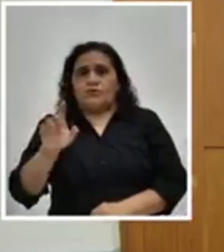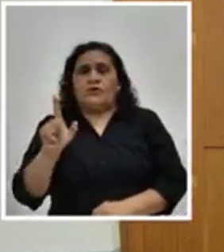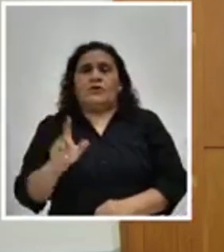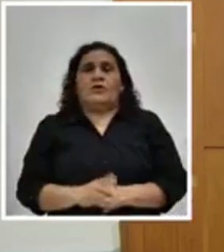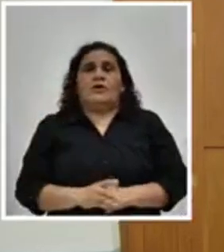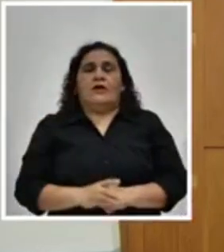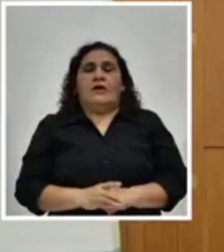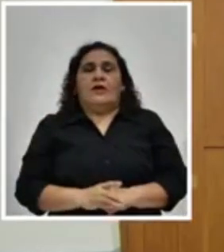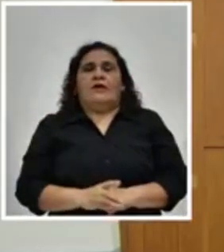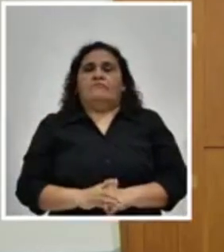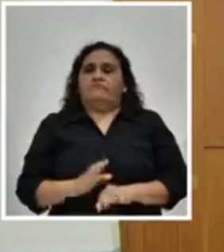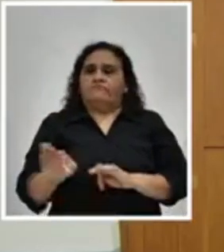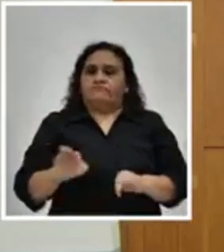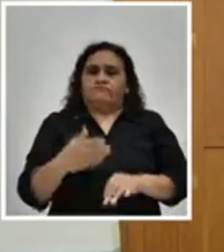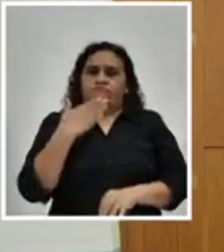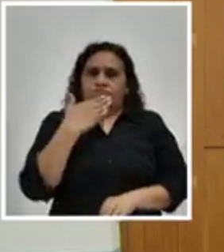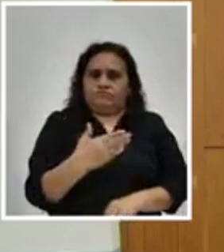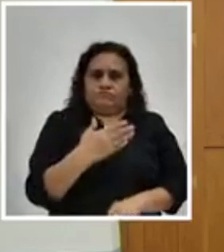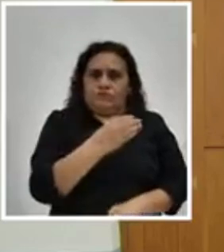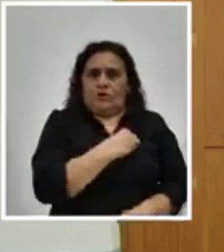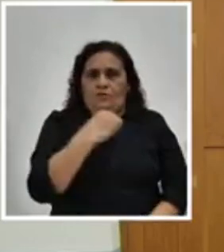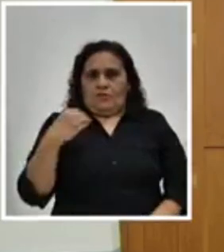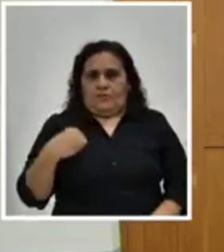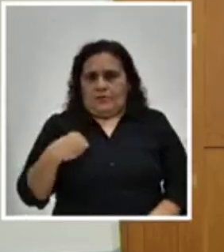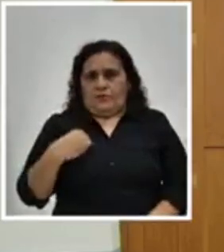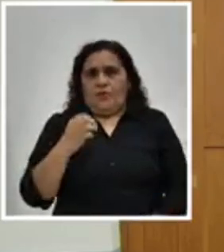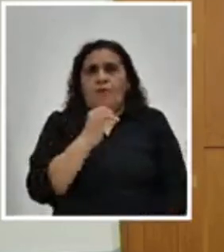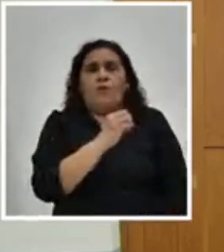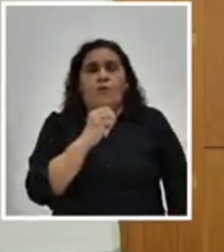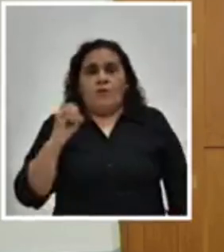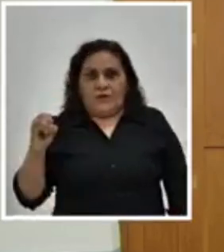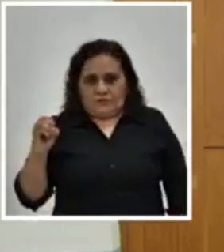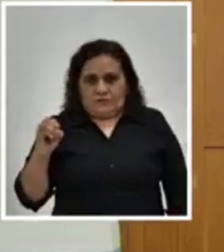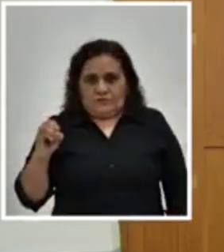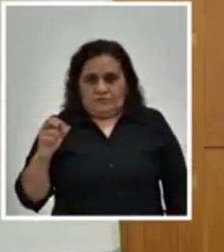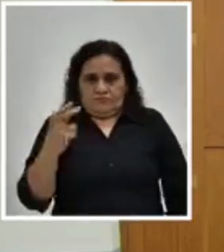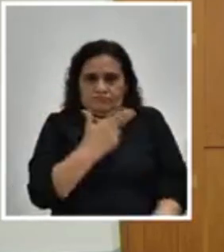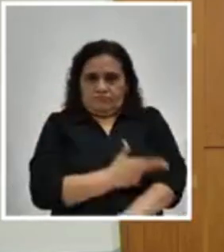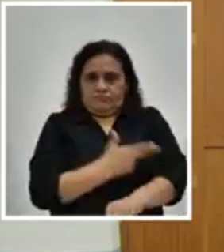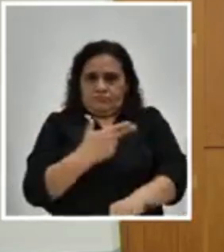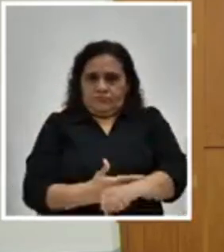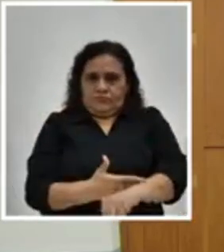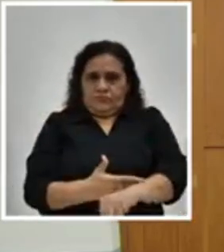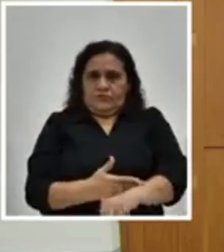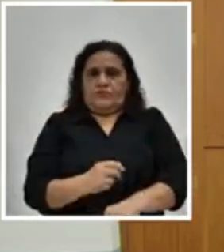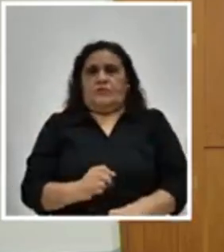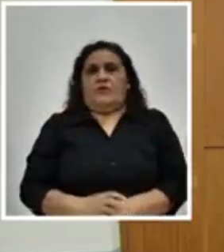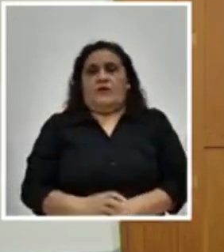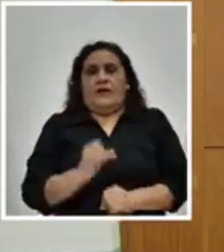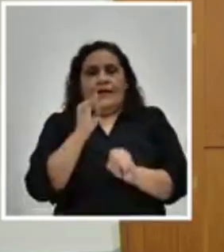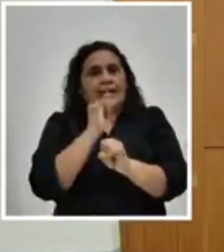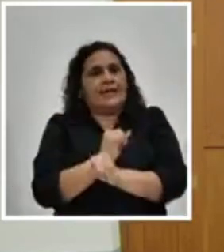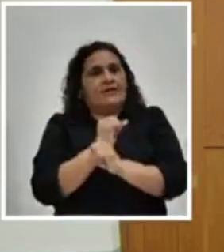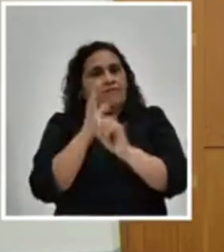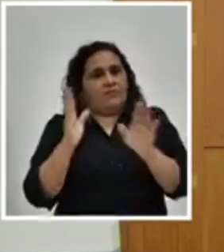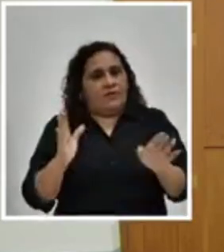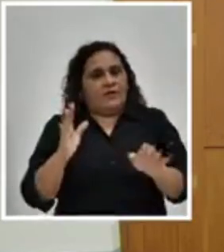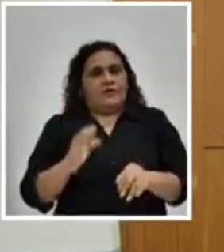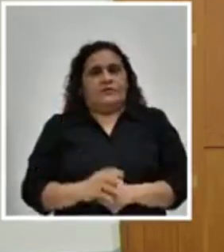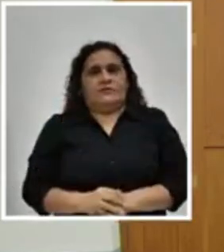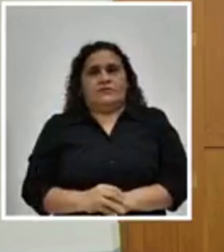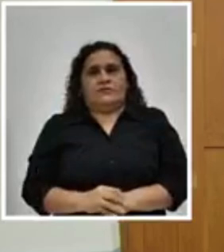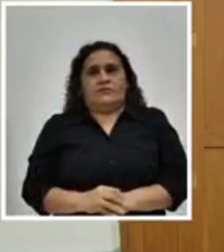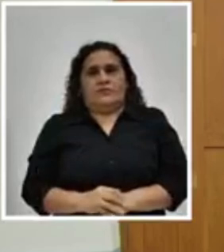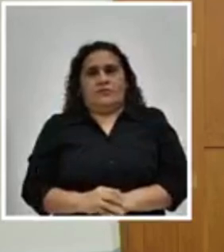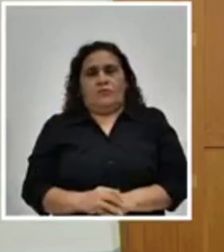de transparencia y cumplimiento de obligaciones en transparencia a la información asignada por